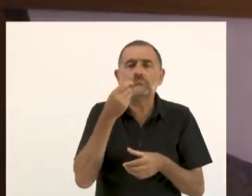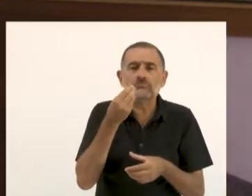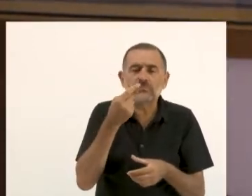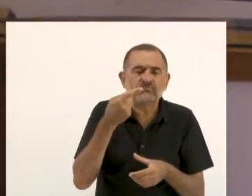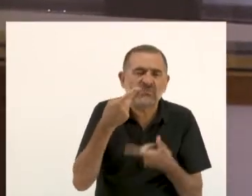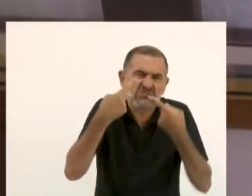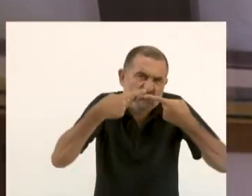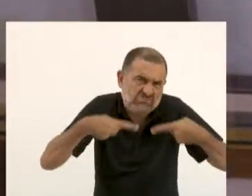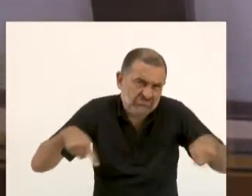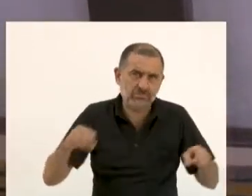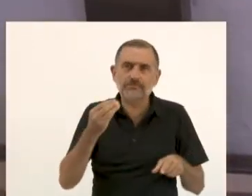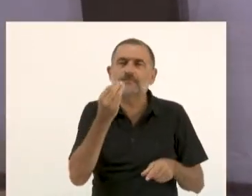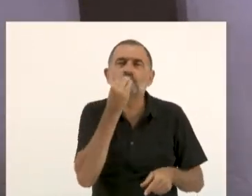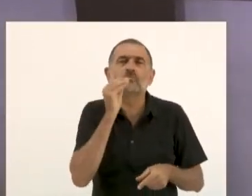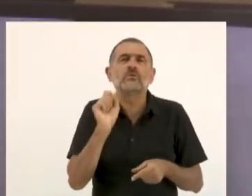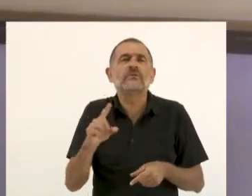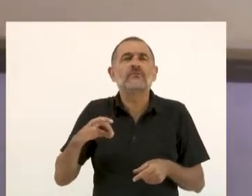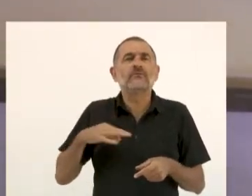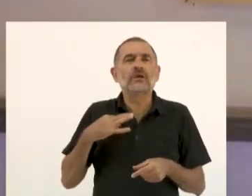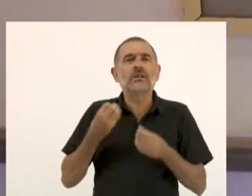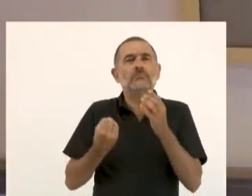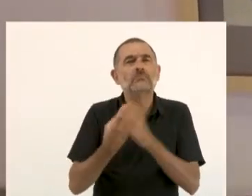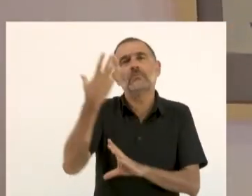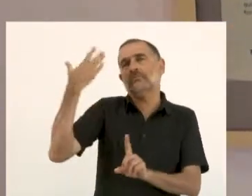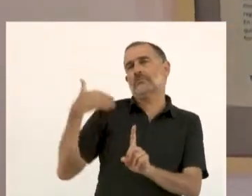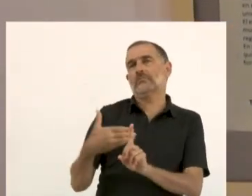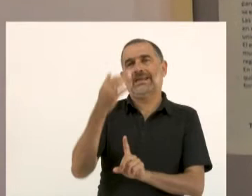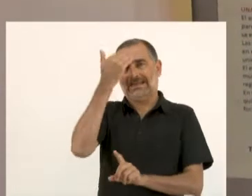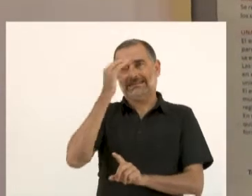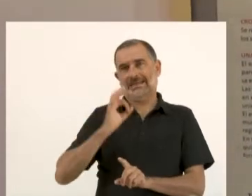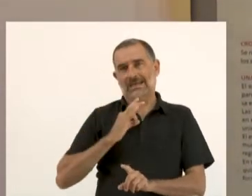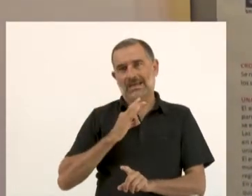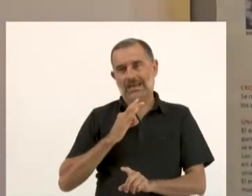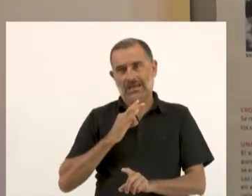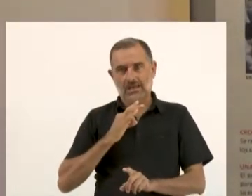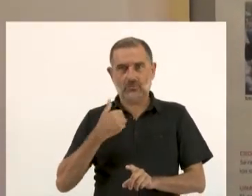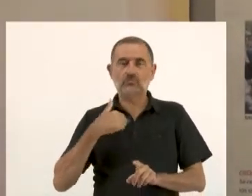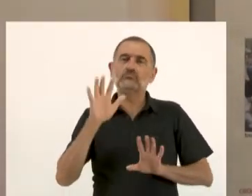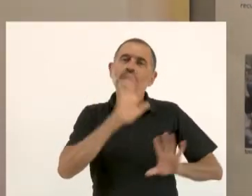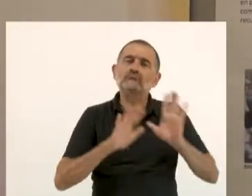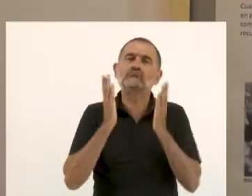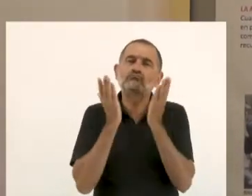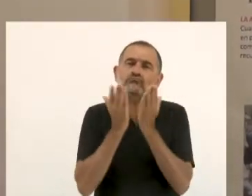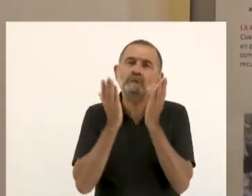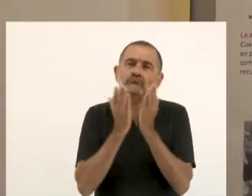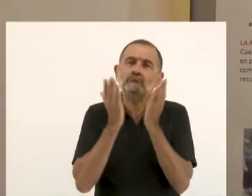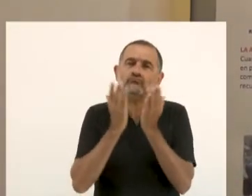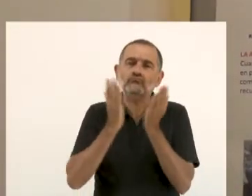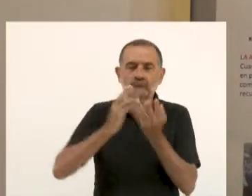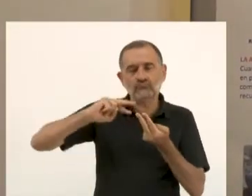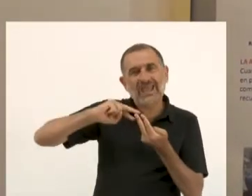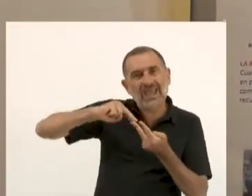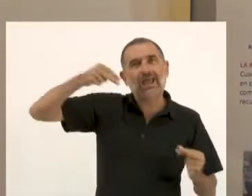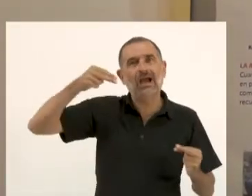Museo de Antropología ha comenzado ya hace unos 10, 15 años o tal vez más, hacer estudios genéticos sobre